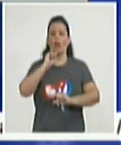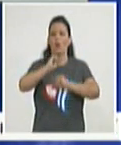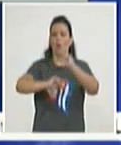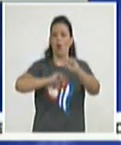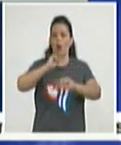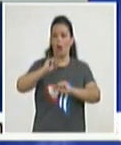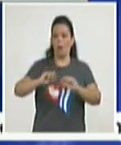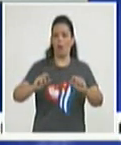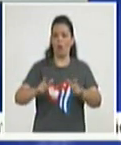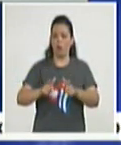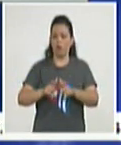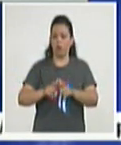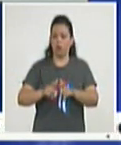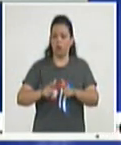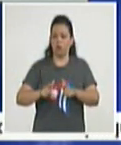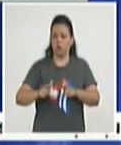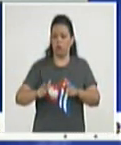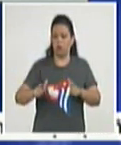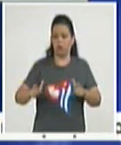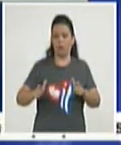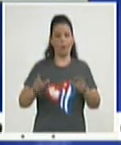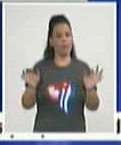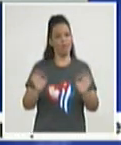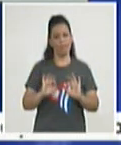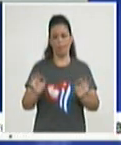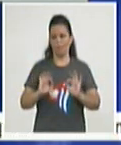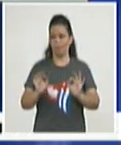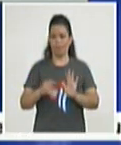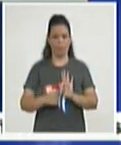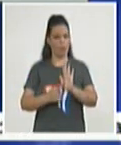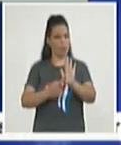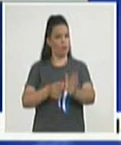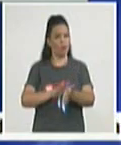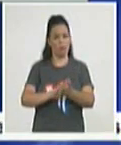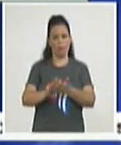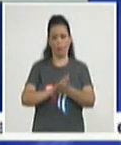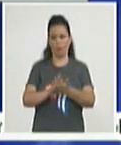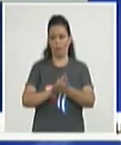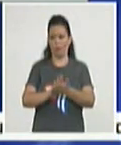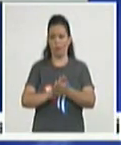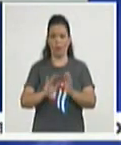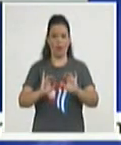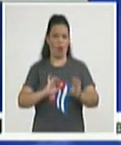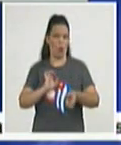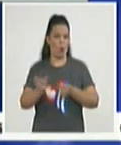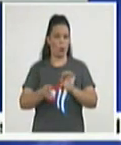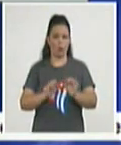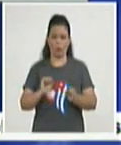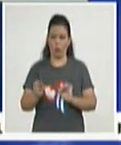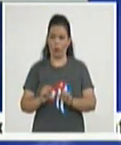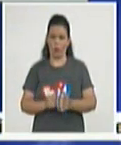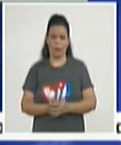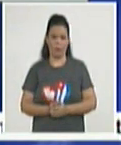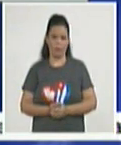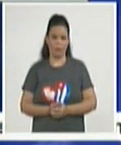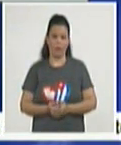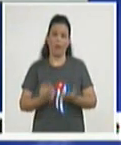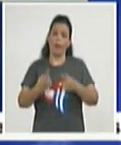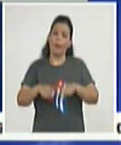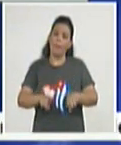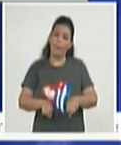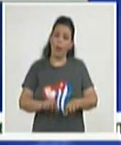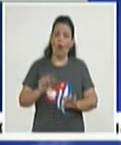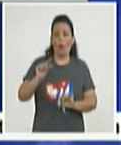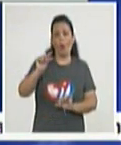se acaba de ver una importante reducción, aunque menor que las provincias de Pinar del Río y Santi